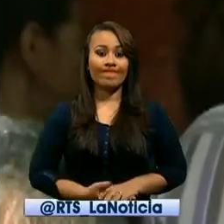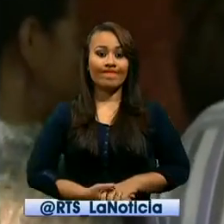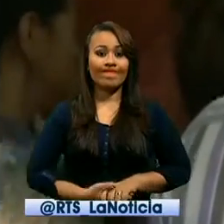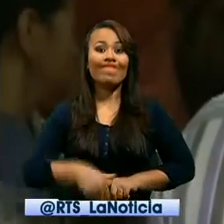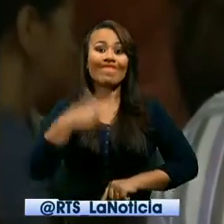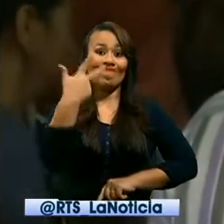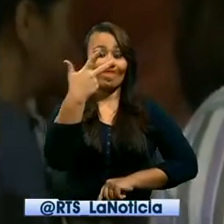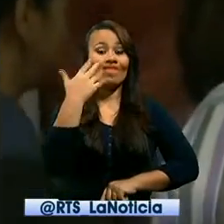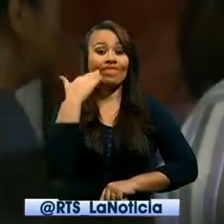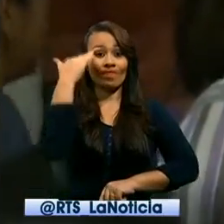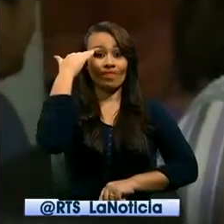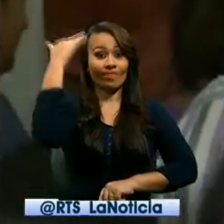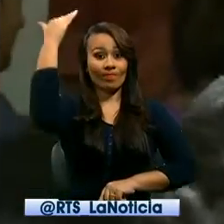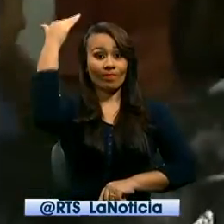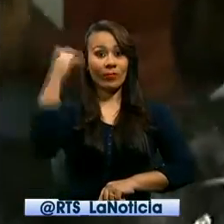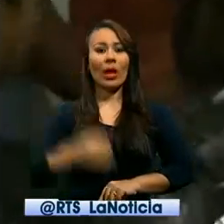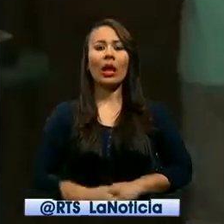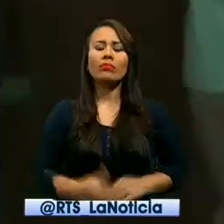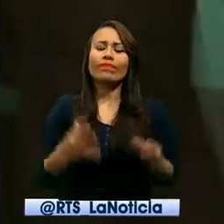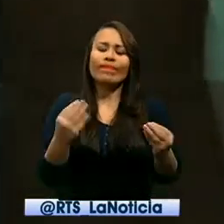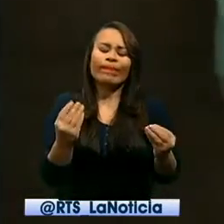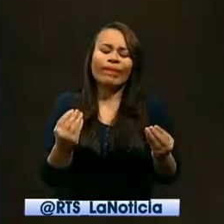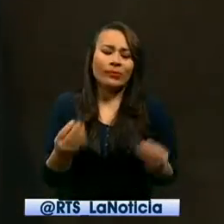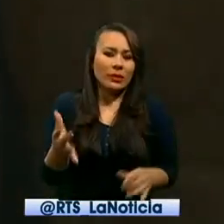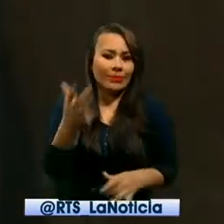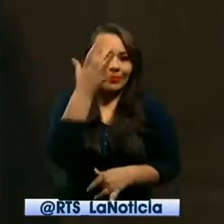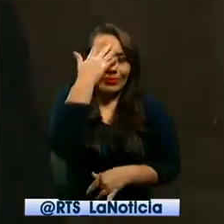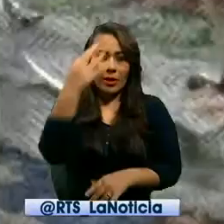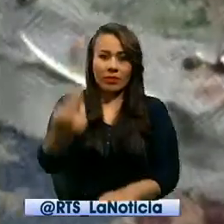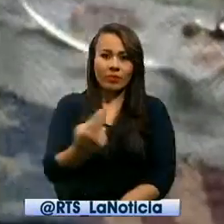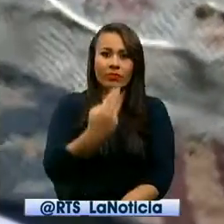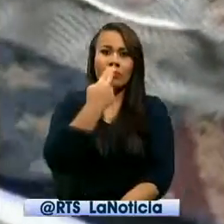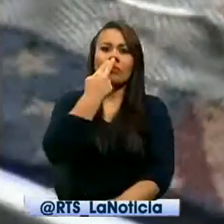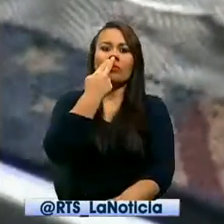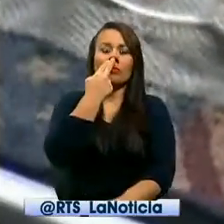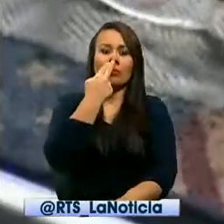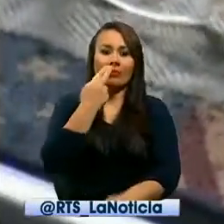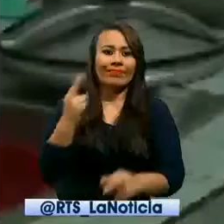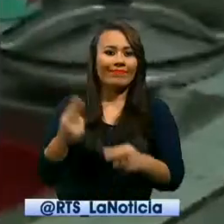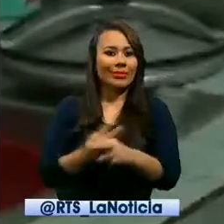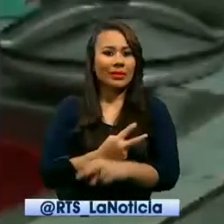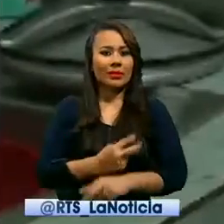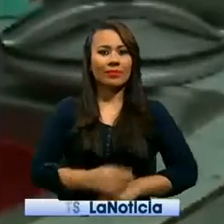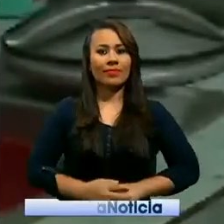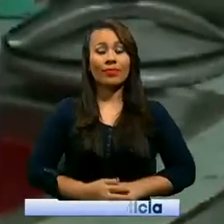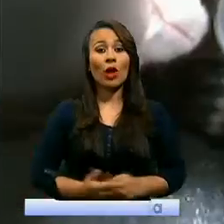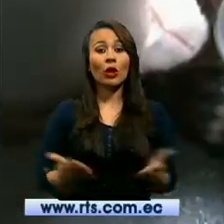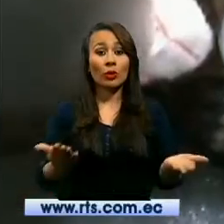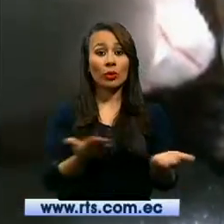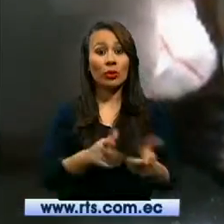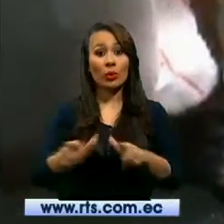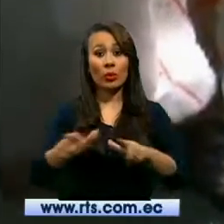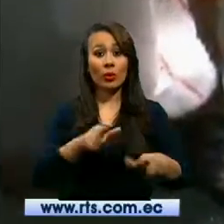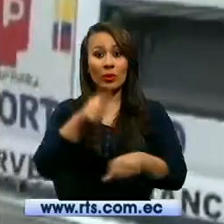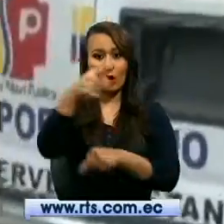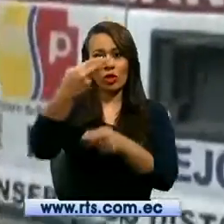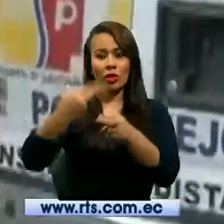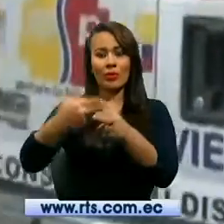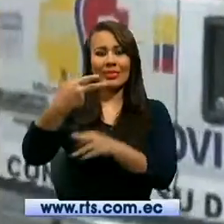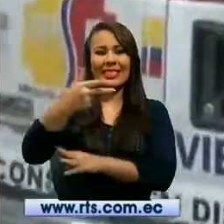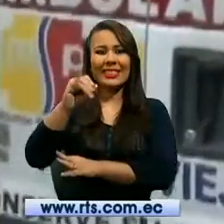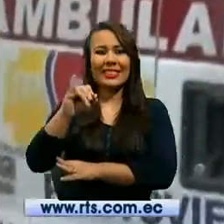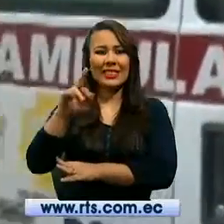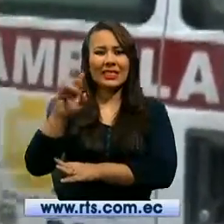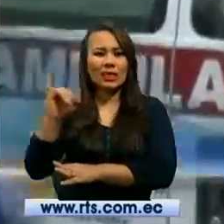Tres adultos mayores resultaron afectados por presunta inhalación tóxica. El hecho sucedió en la parroquia Chirijos del